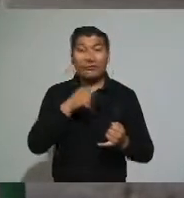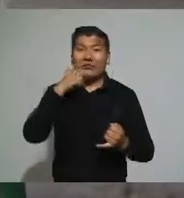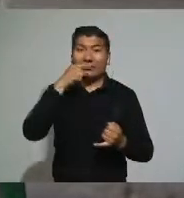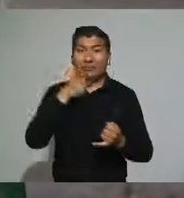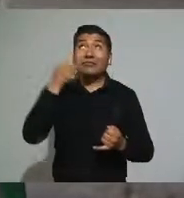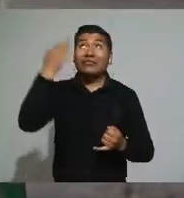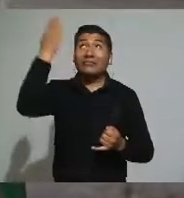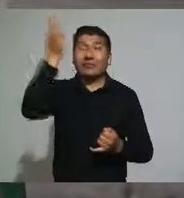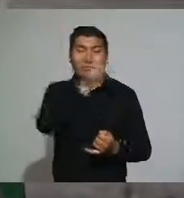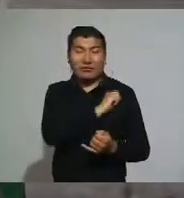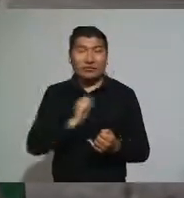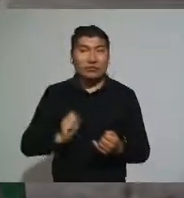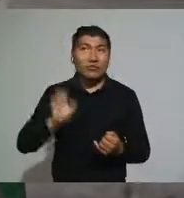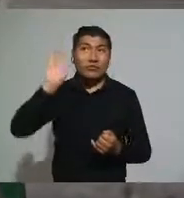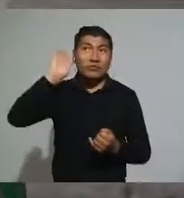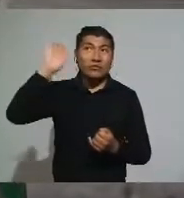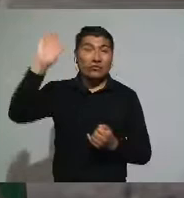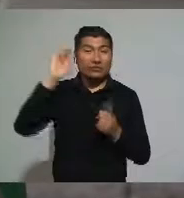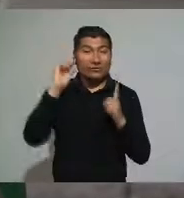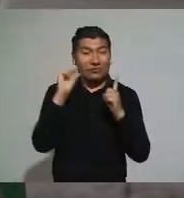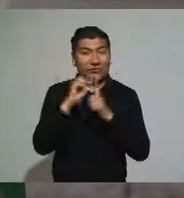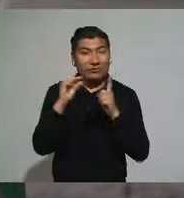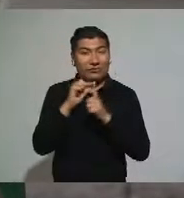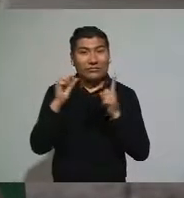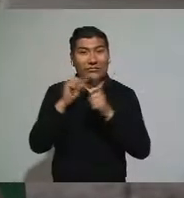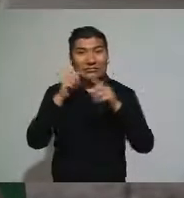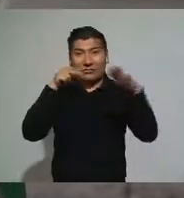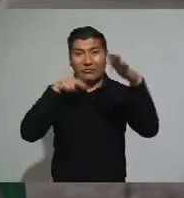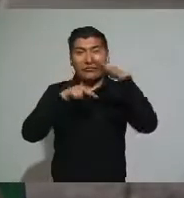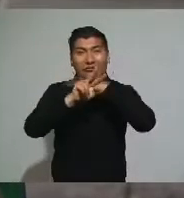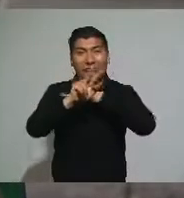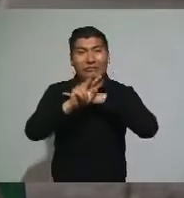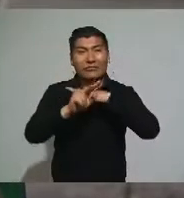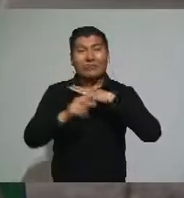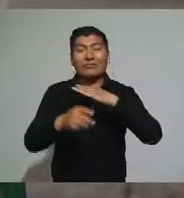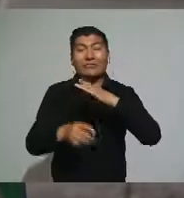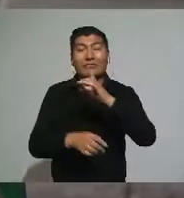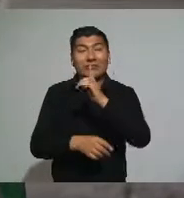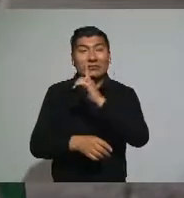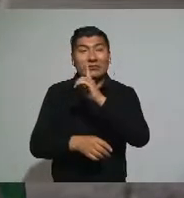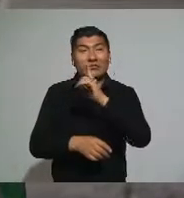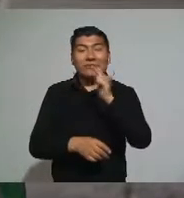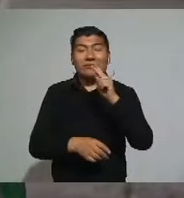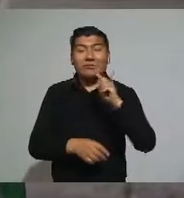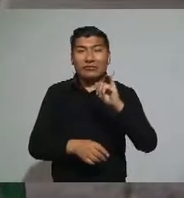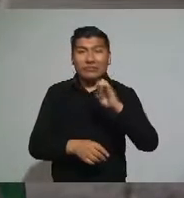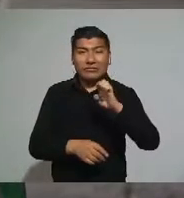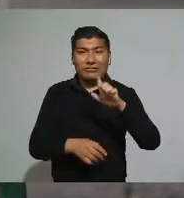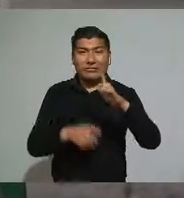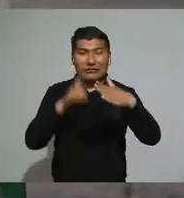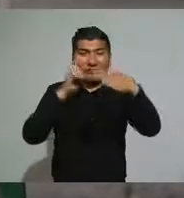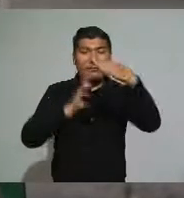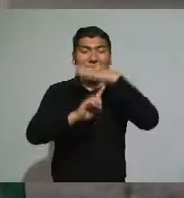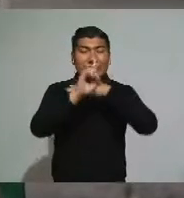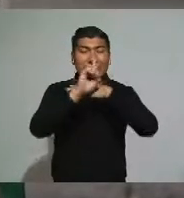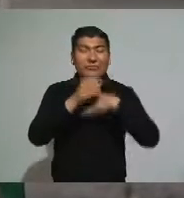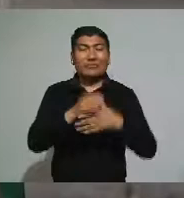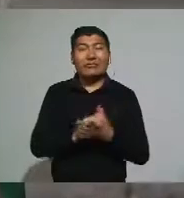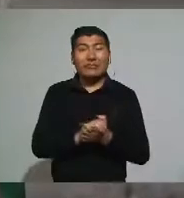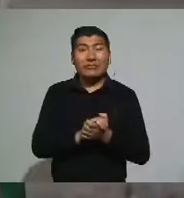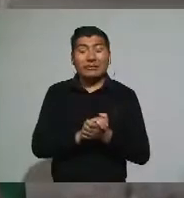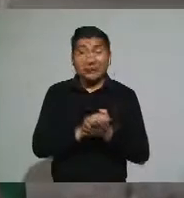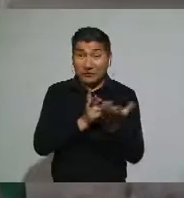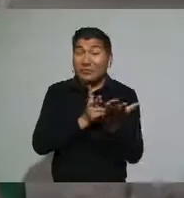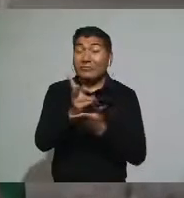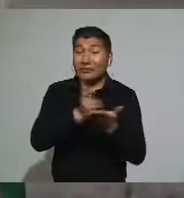el Señor son palabras, por ejemplo, del profeta Daniel, capítulo 9, 27.